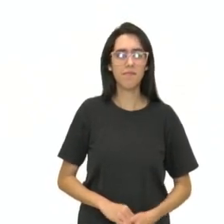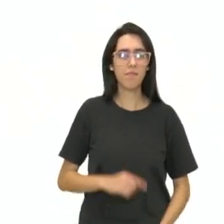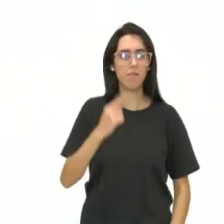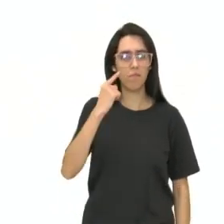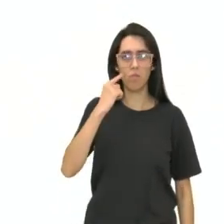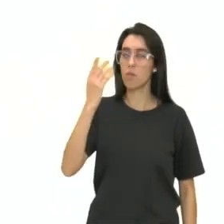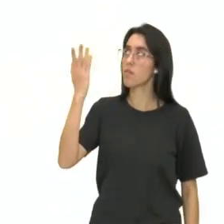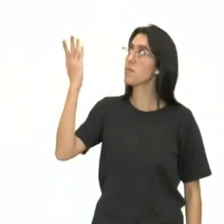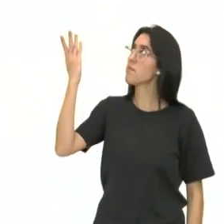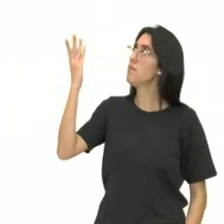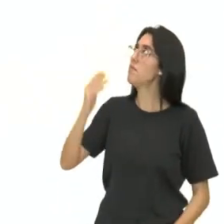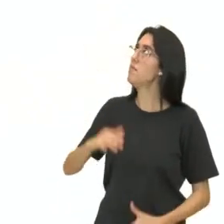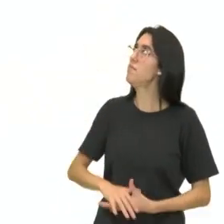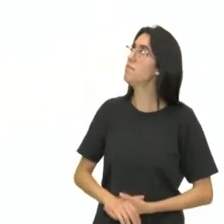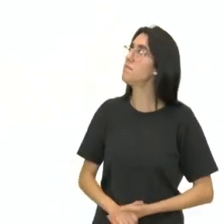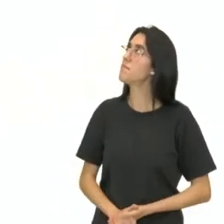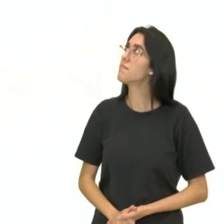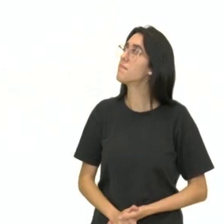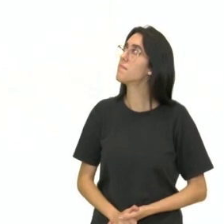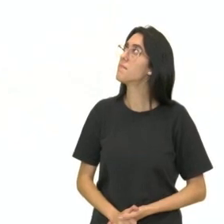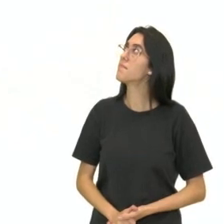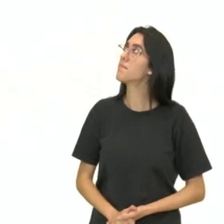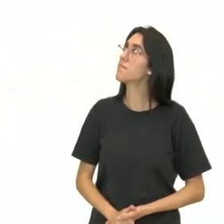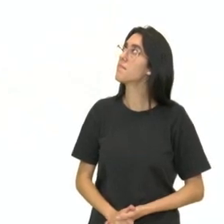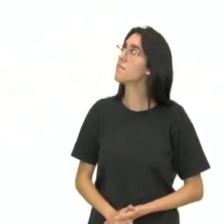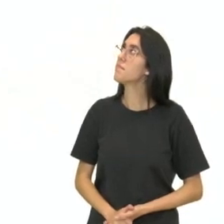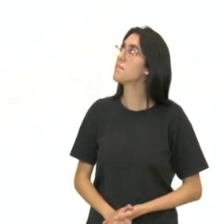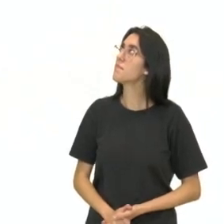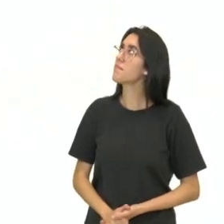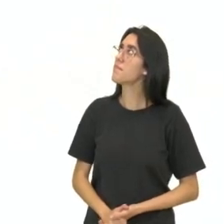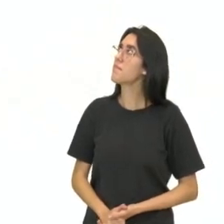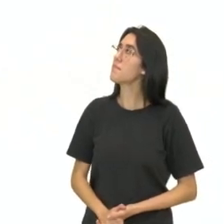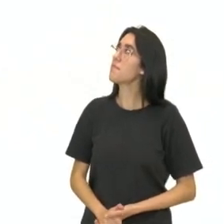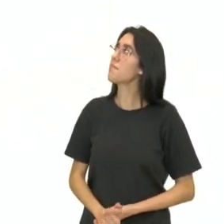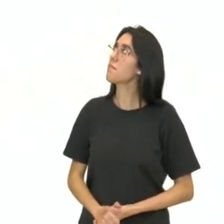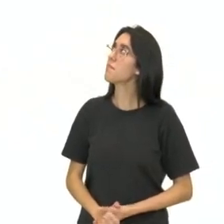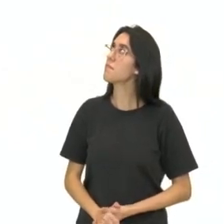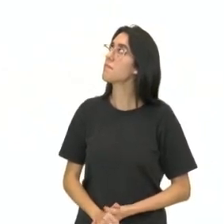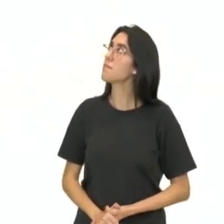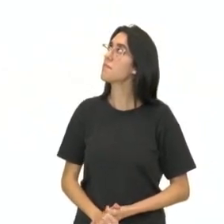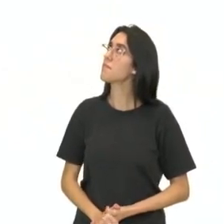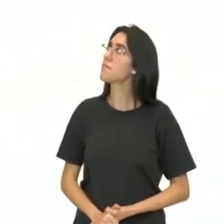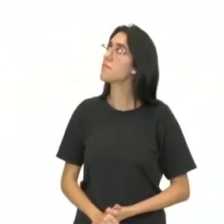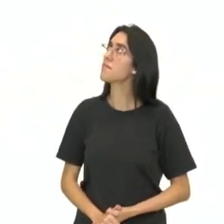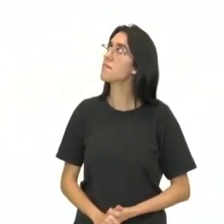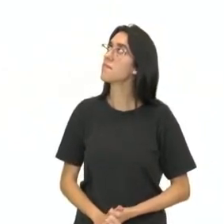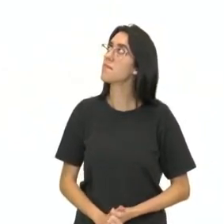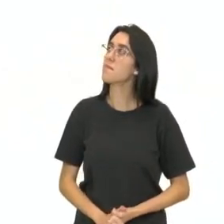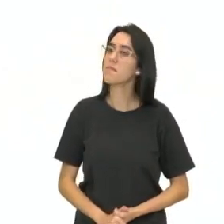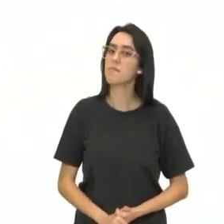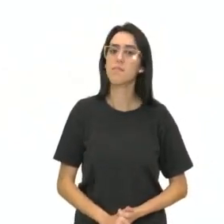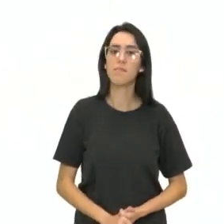ir al dentista. Sergio se ha puesto muy nervioso.